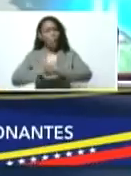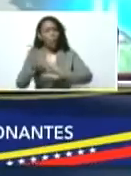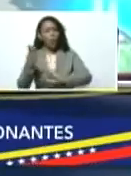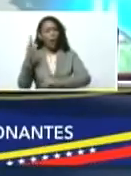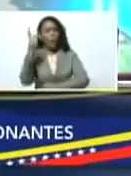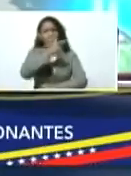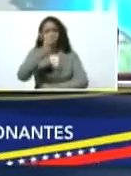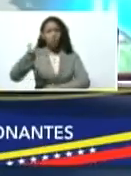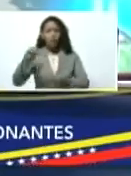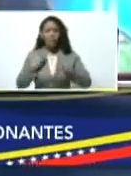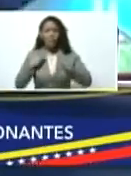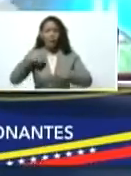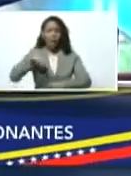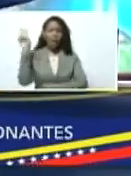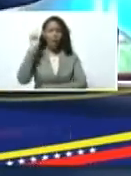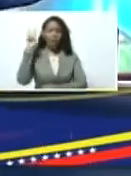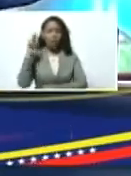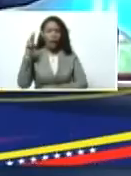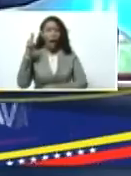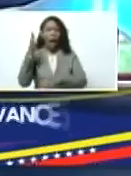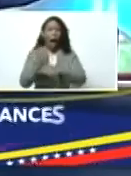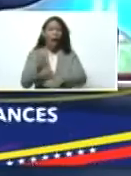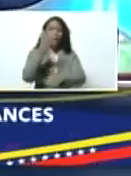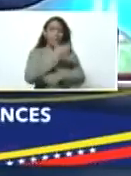venezolanos y venezolanas, ante